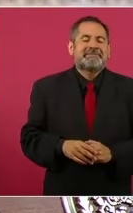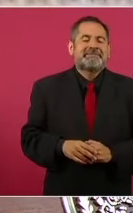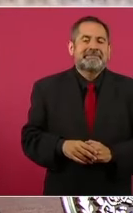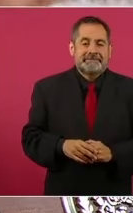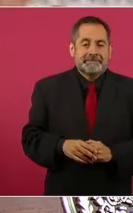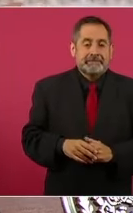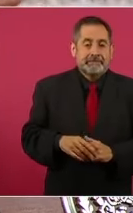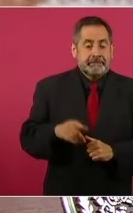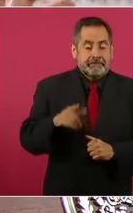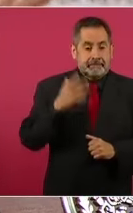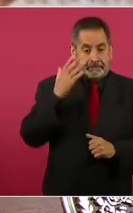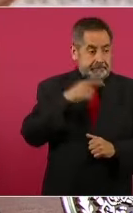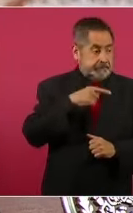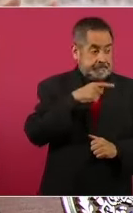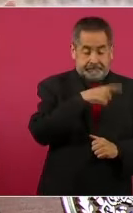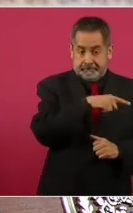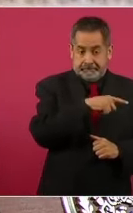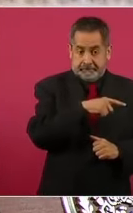Cuando